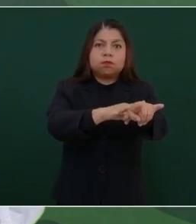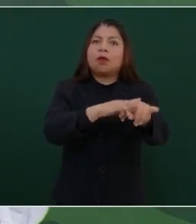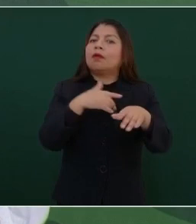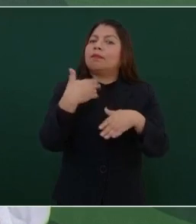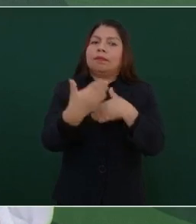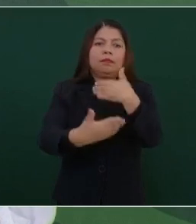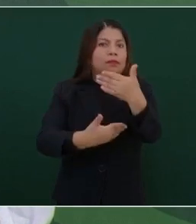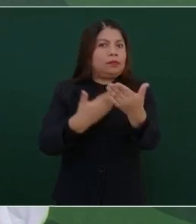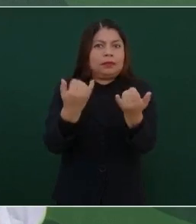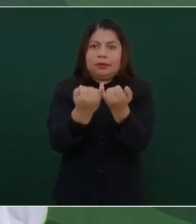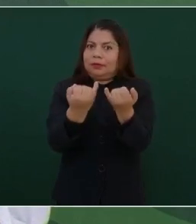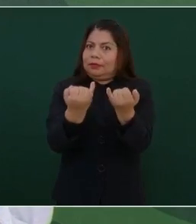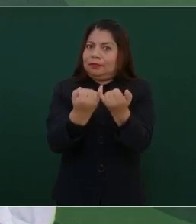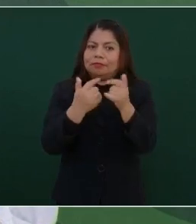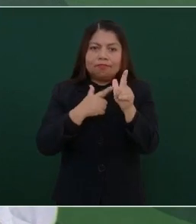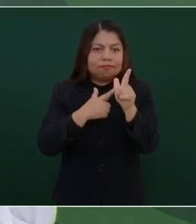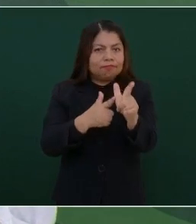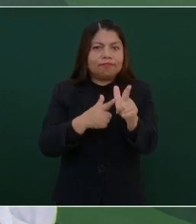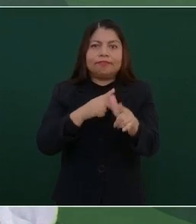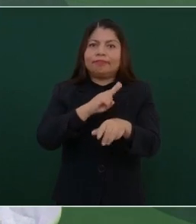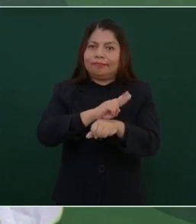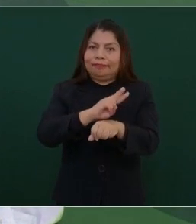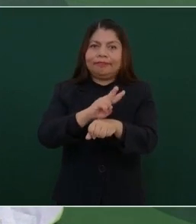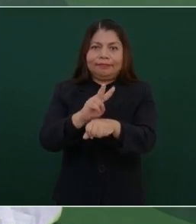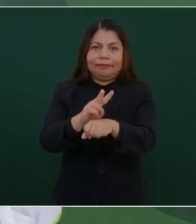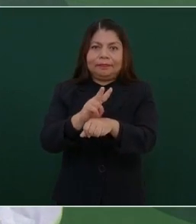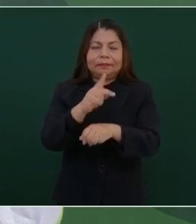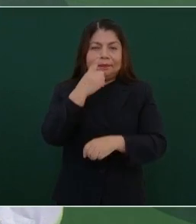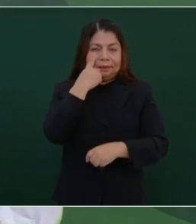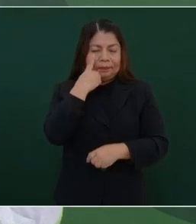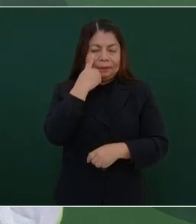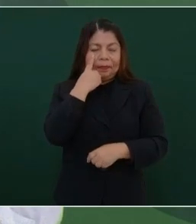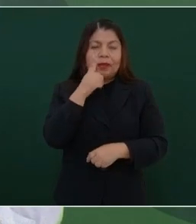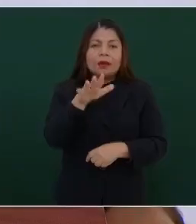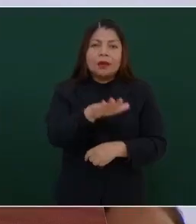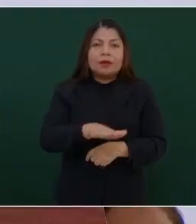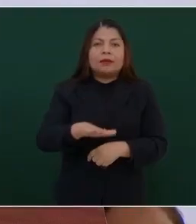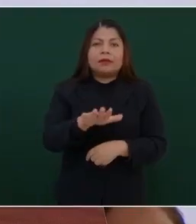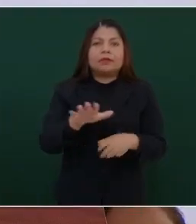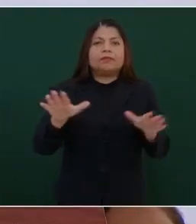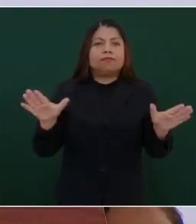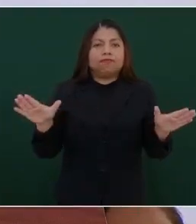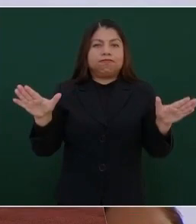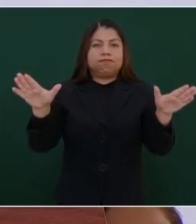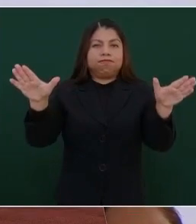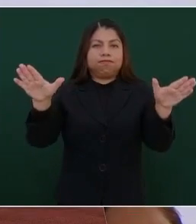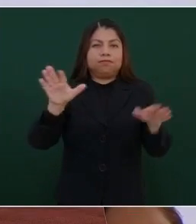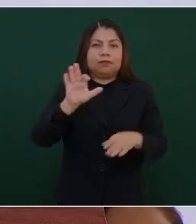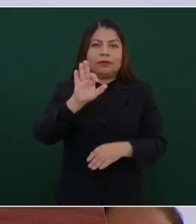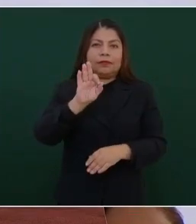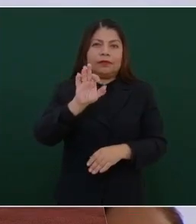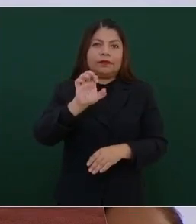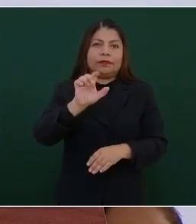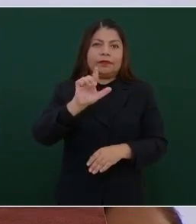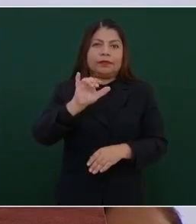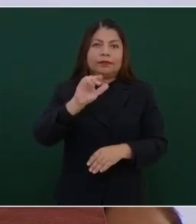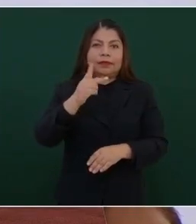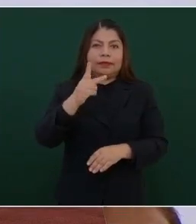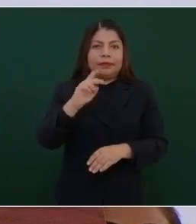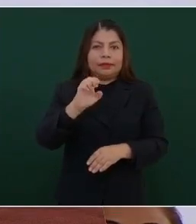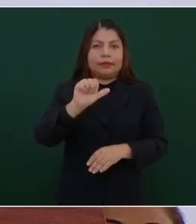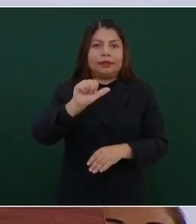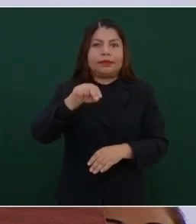pudimos hacer en el aeropuerto Felipe Ángeles, como se construyó con